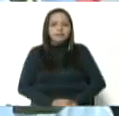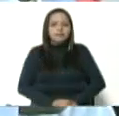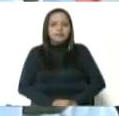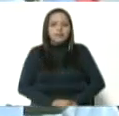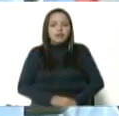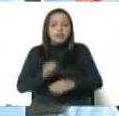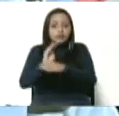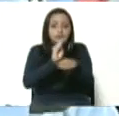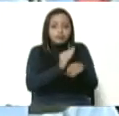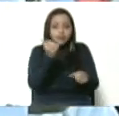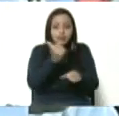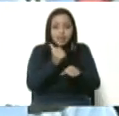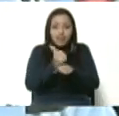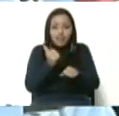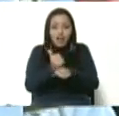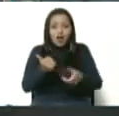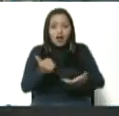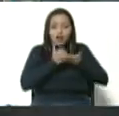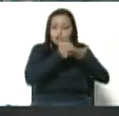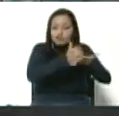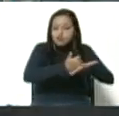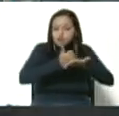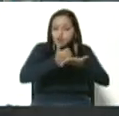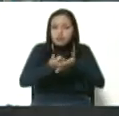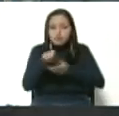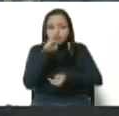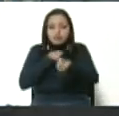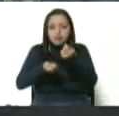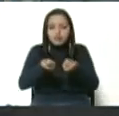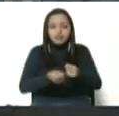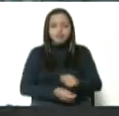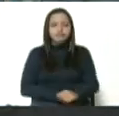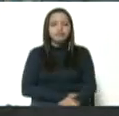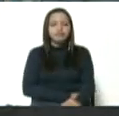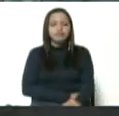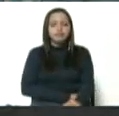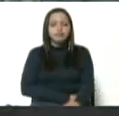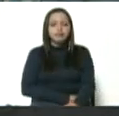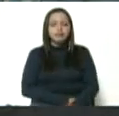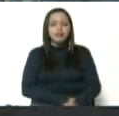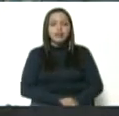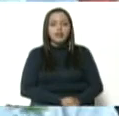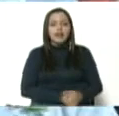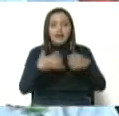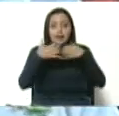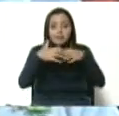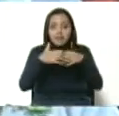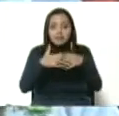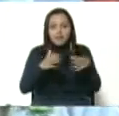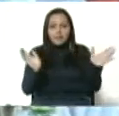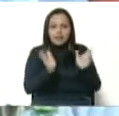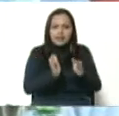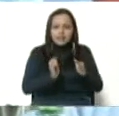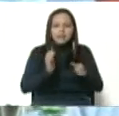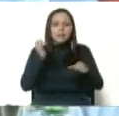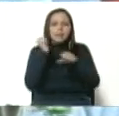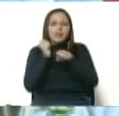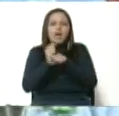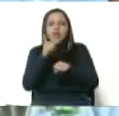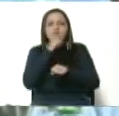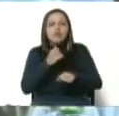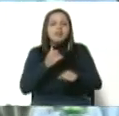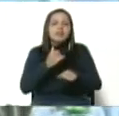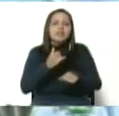Proteger el empleo con subsidio y créditos a microempresarios y trabajadores no dependientes, crear mediante el